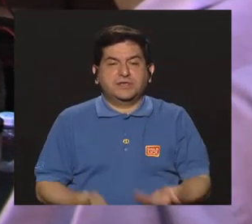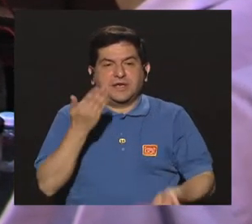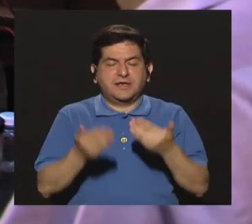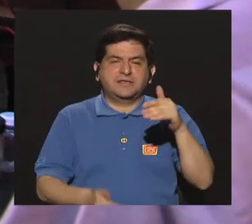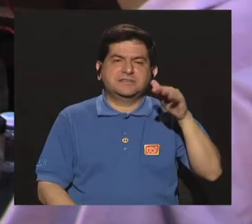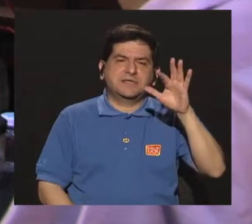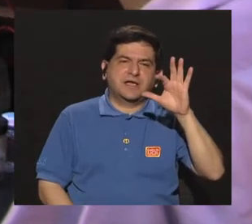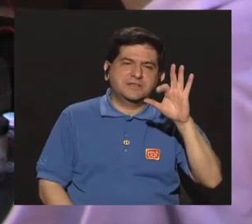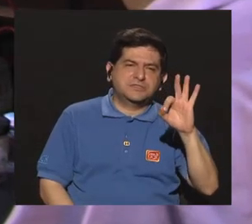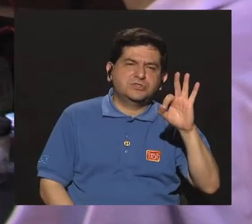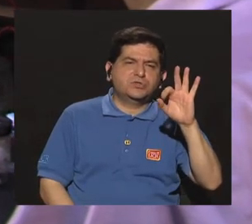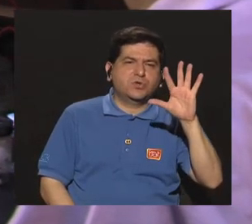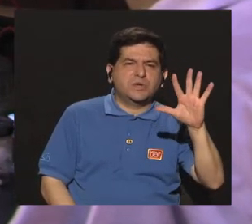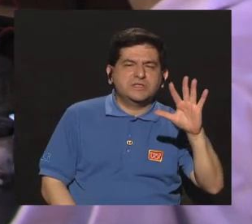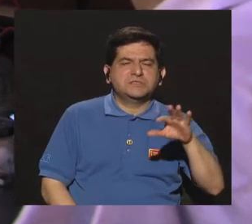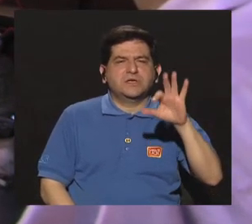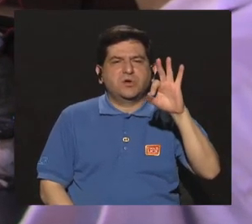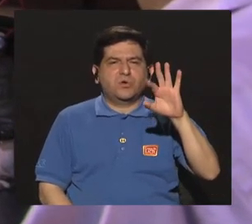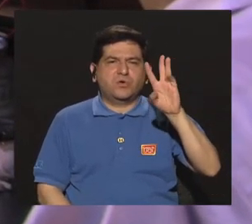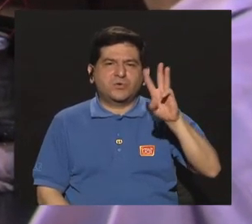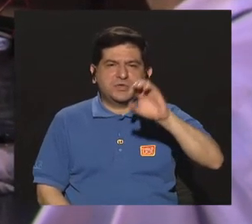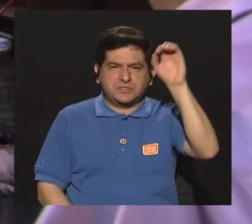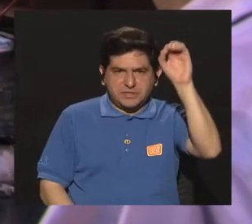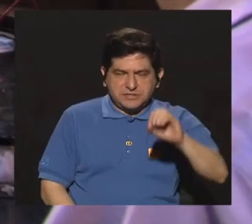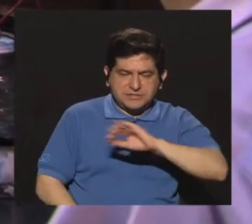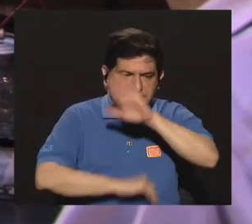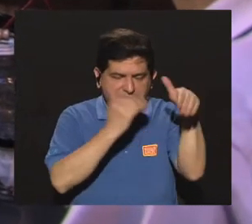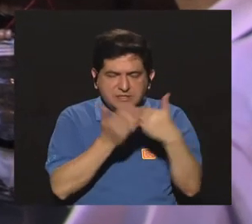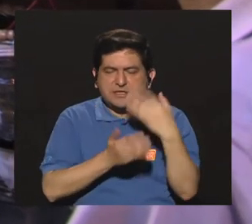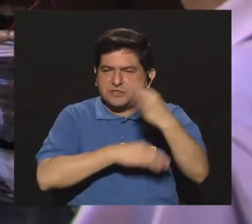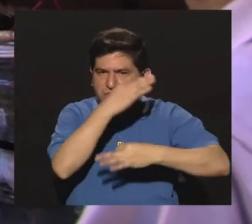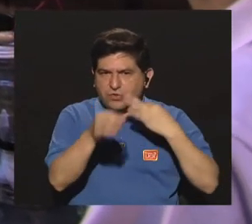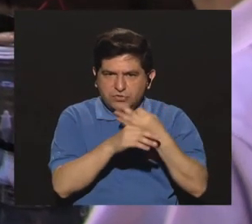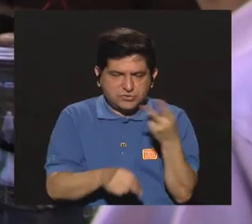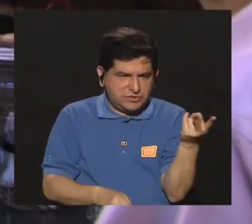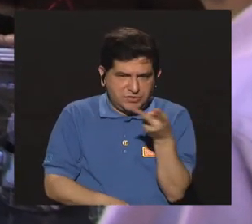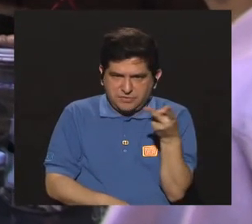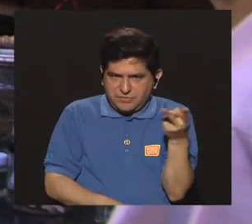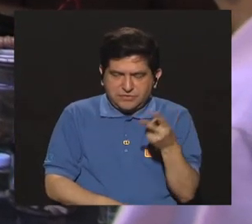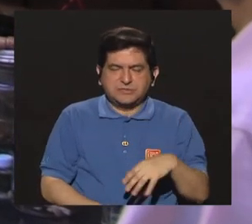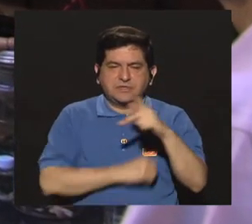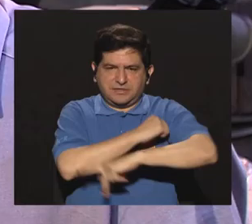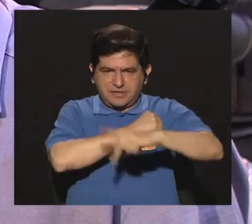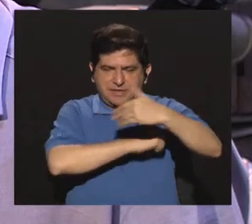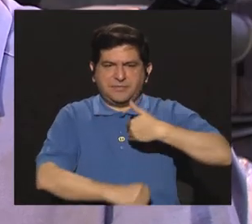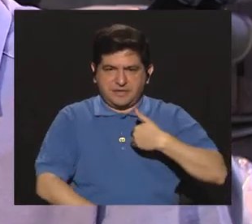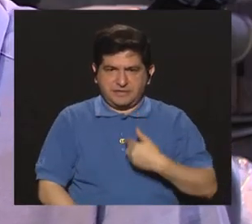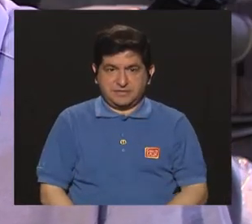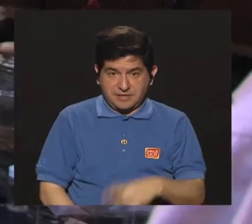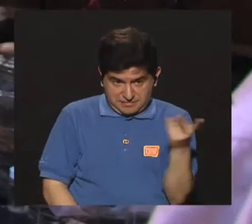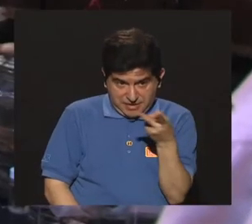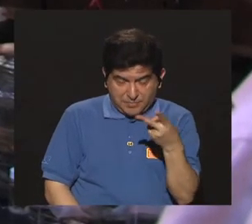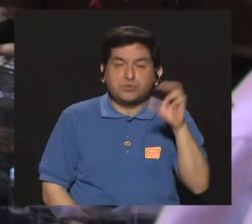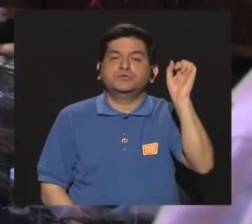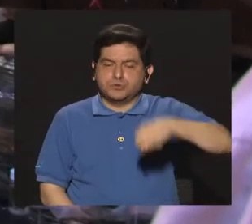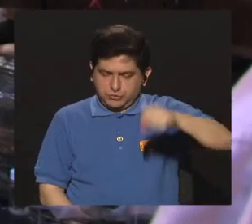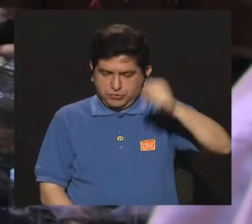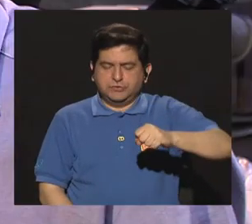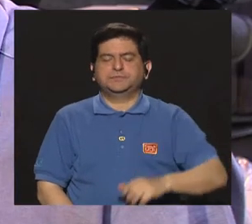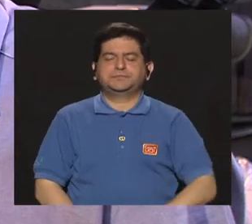el 95 96 por ciento de todas las especies descritas para el país de anfibios y reptiles de